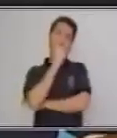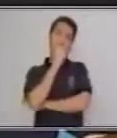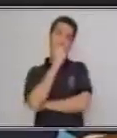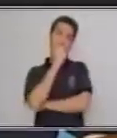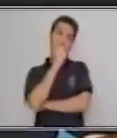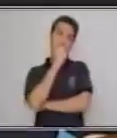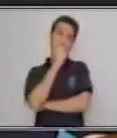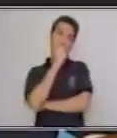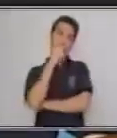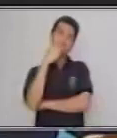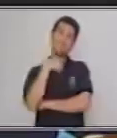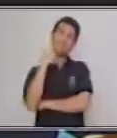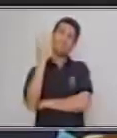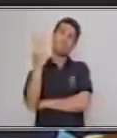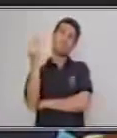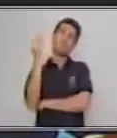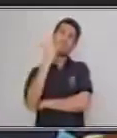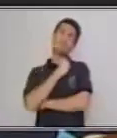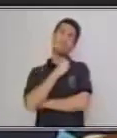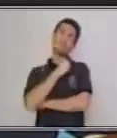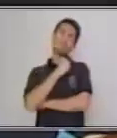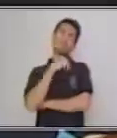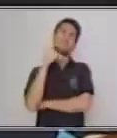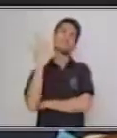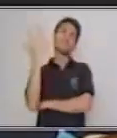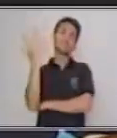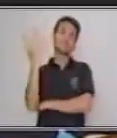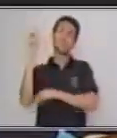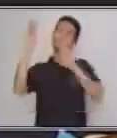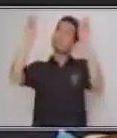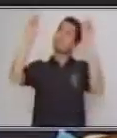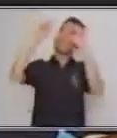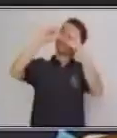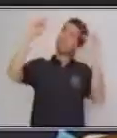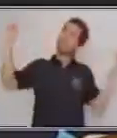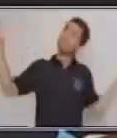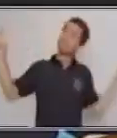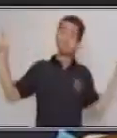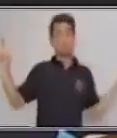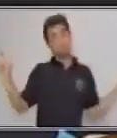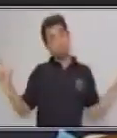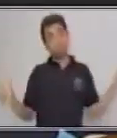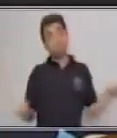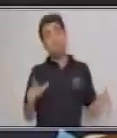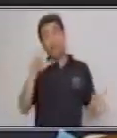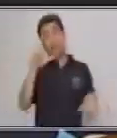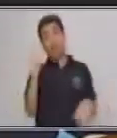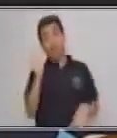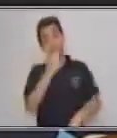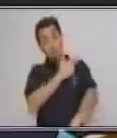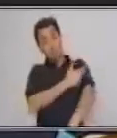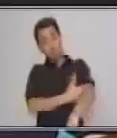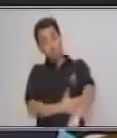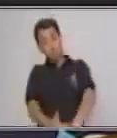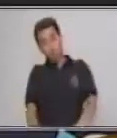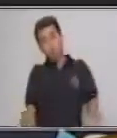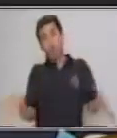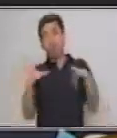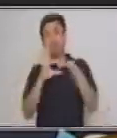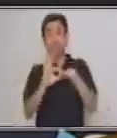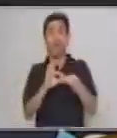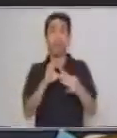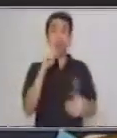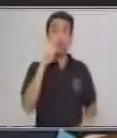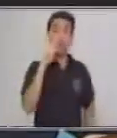¿qué nombre le pondría? Veamos. La historia de una maestra. ¿Qué les parece? ¿Sí? No. Bueno, seguiré